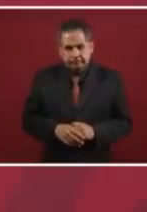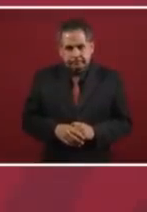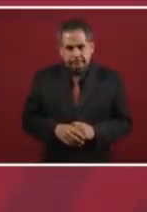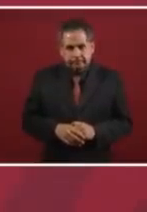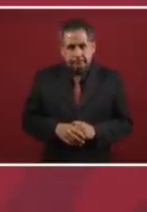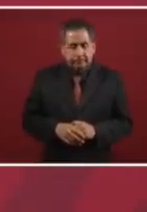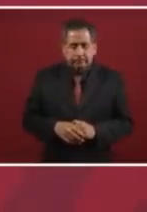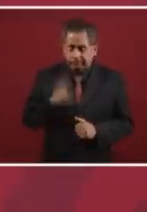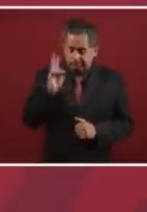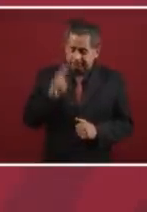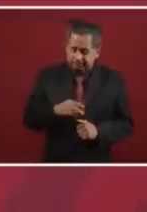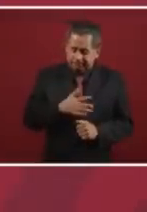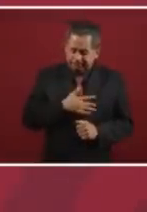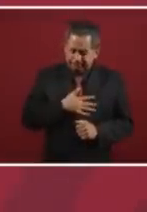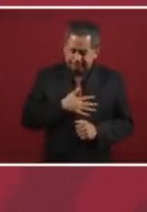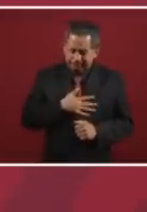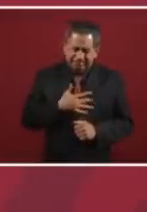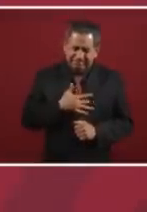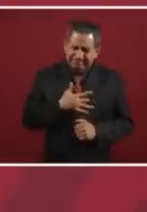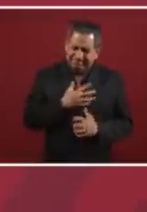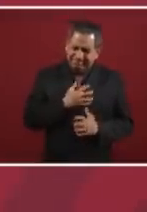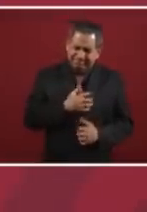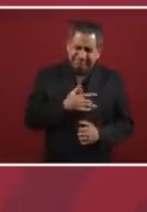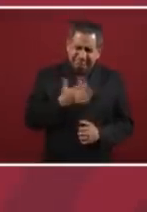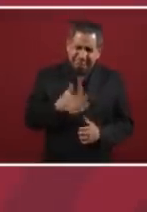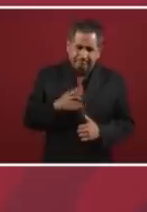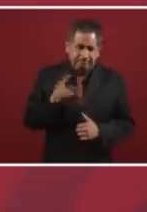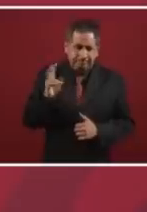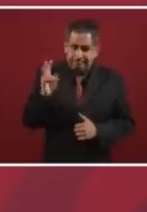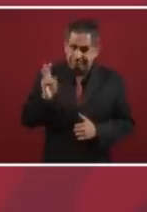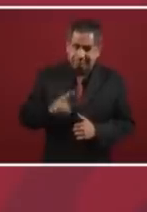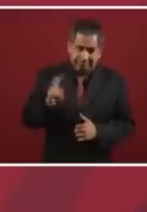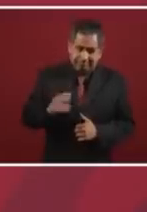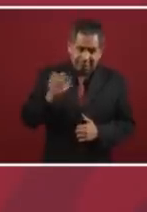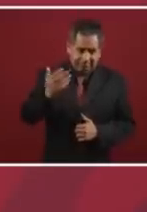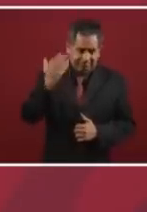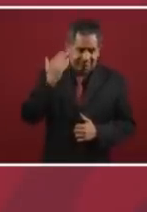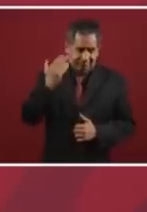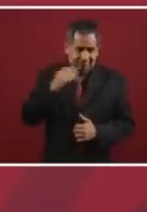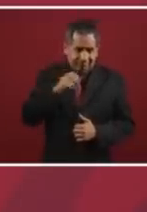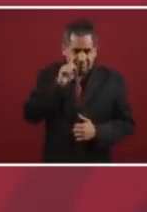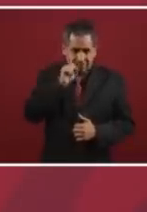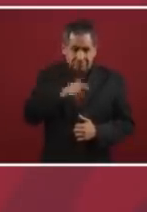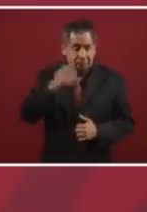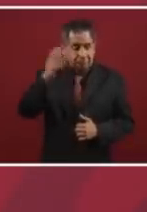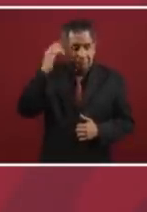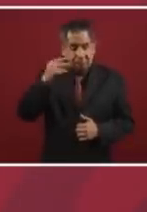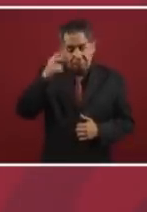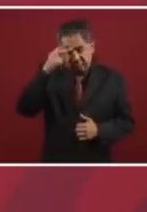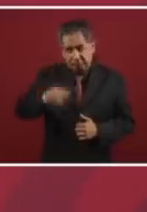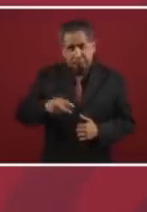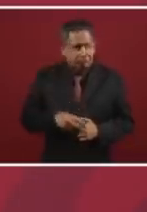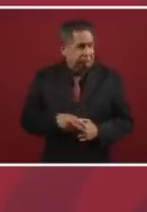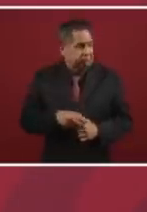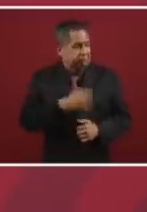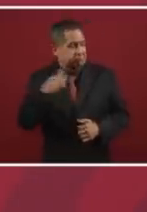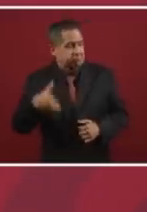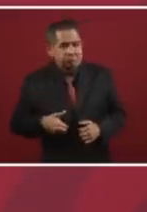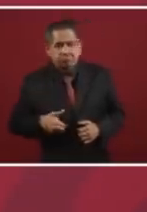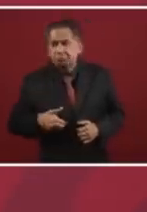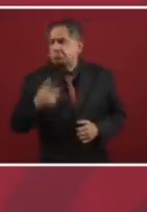duele decirlo pero es la verdad se practicó en mexico